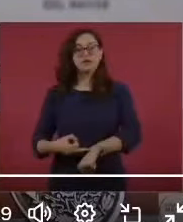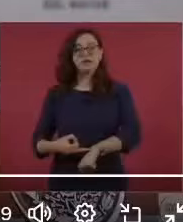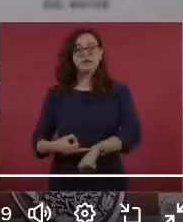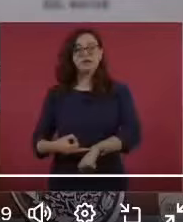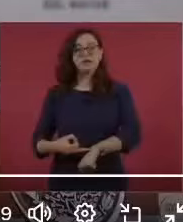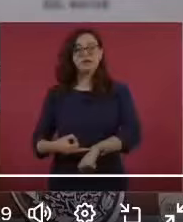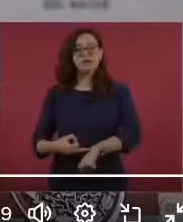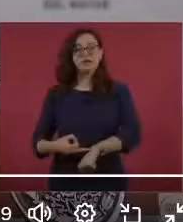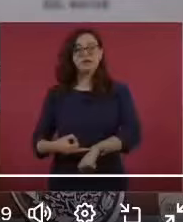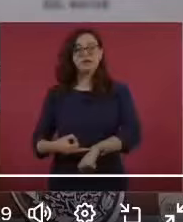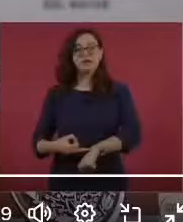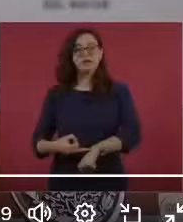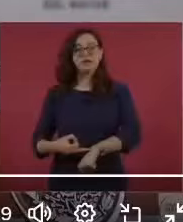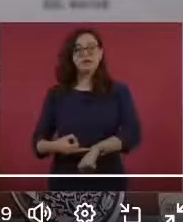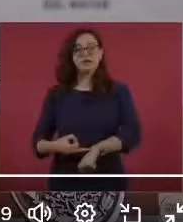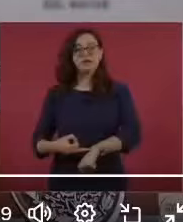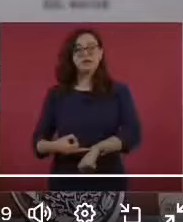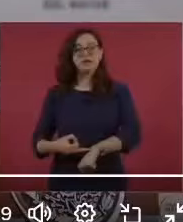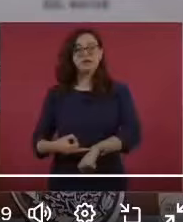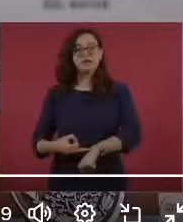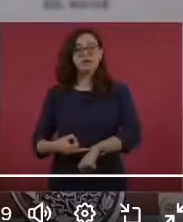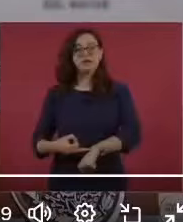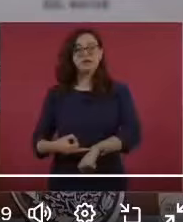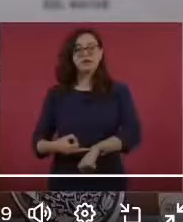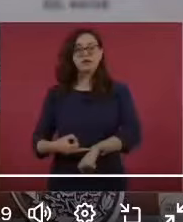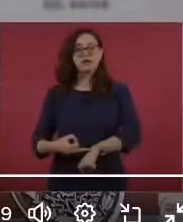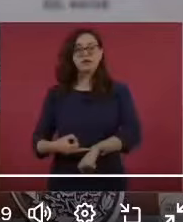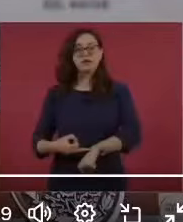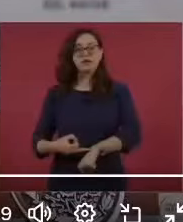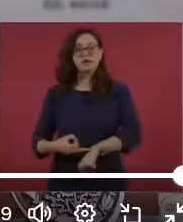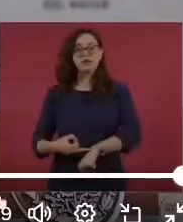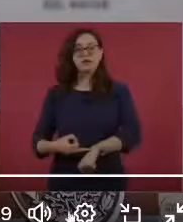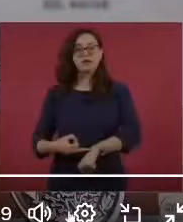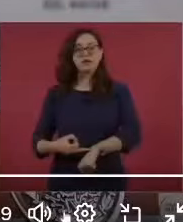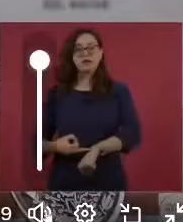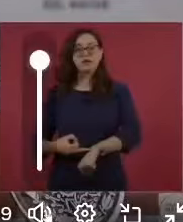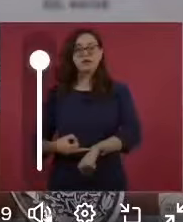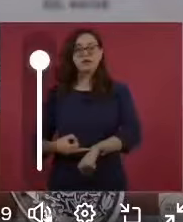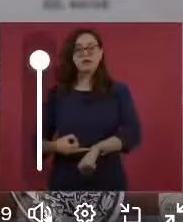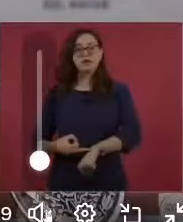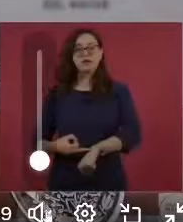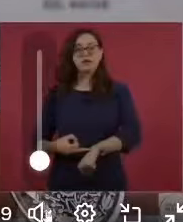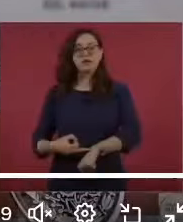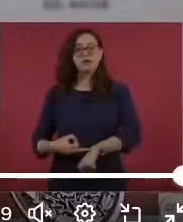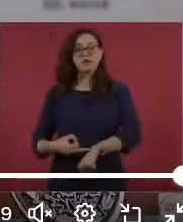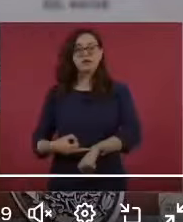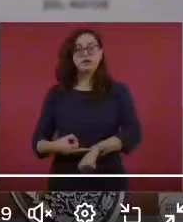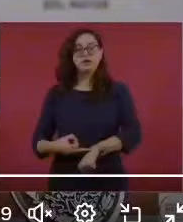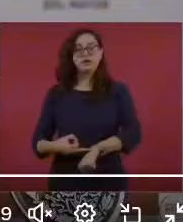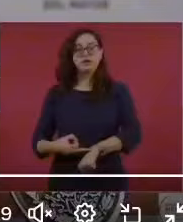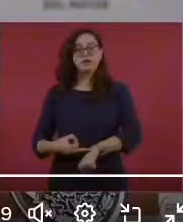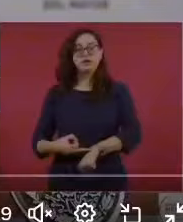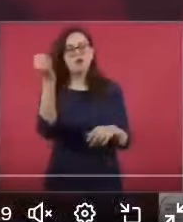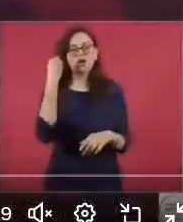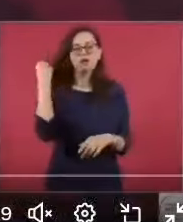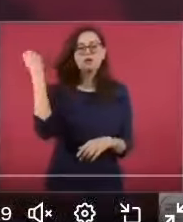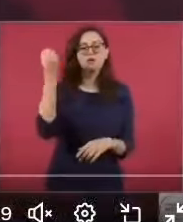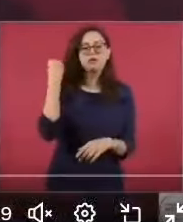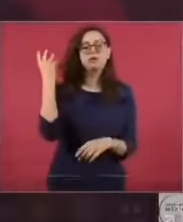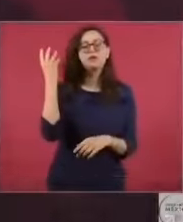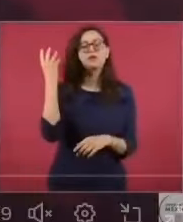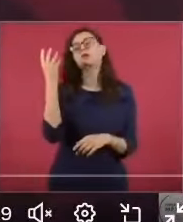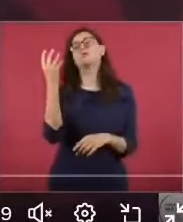mayoría principalmente en Estados Unidos. Aquí lo hemos dicho y no es por llegar y eso lo aclaro, porque